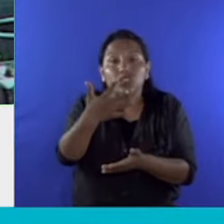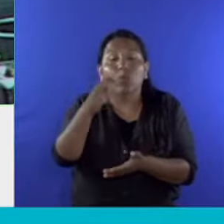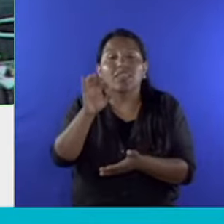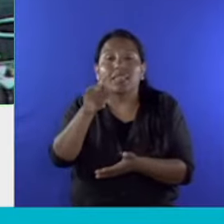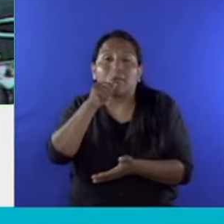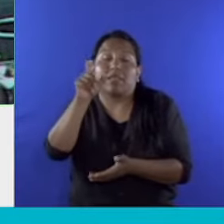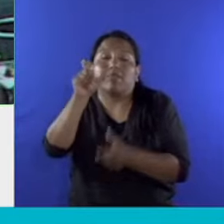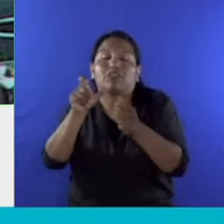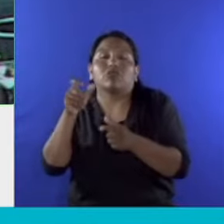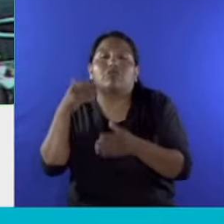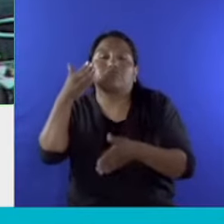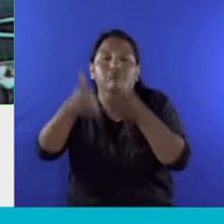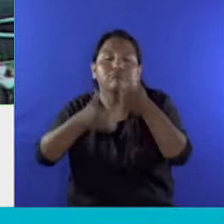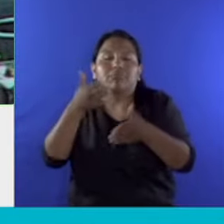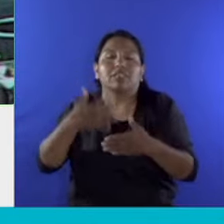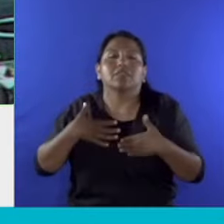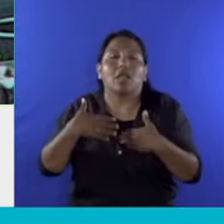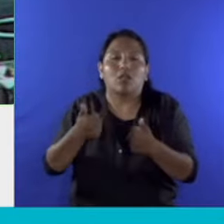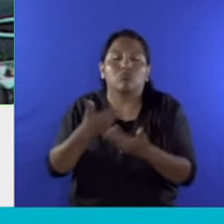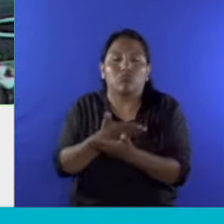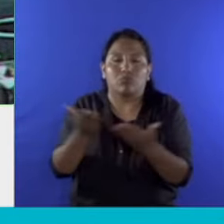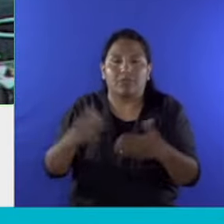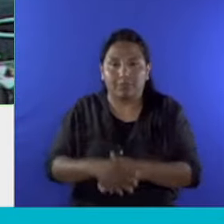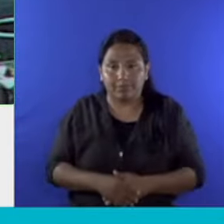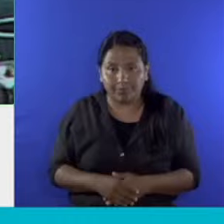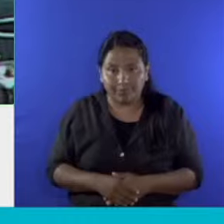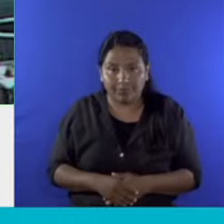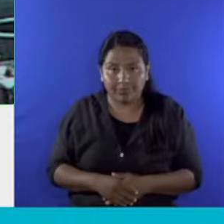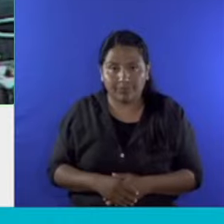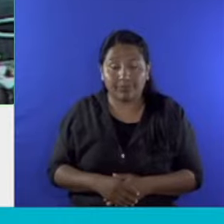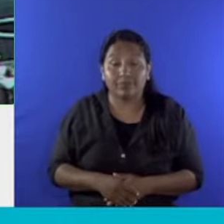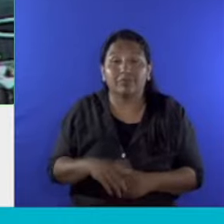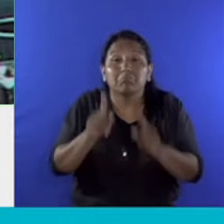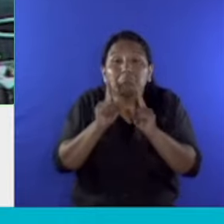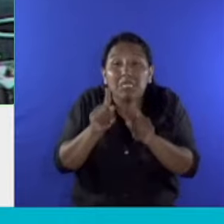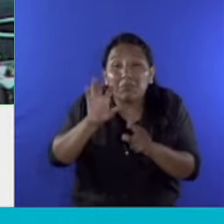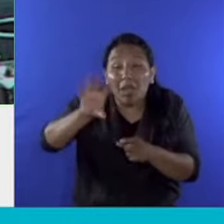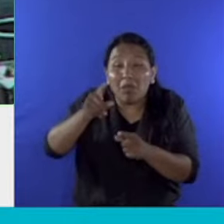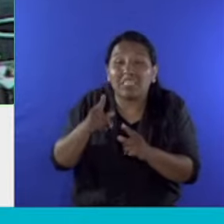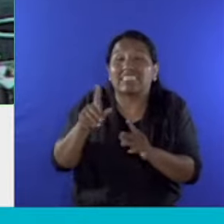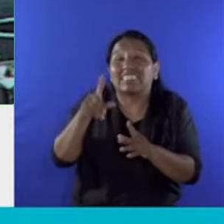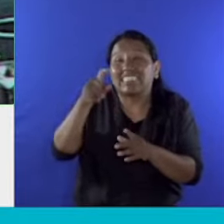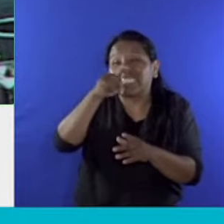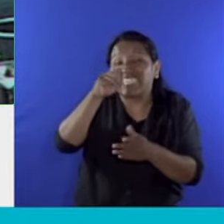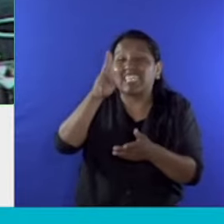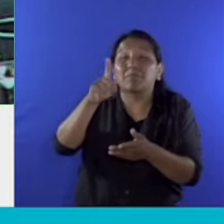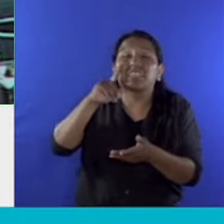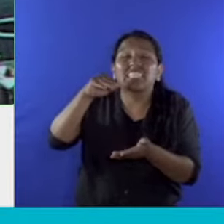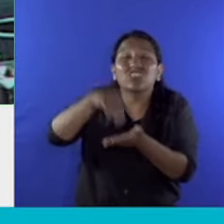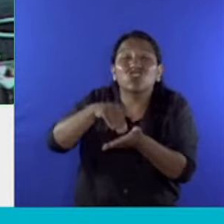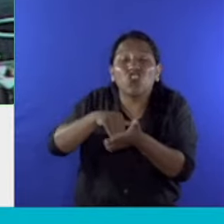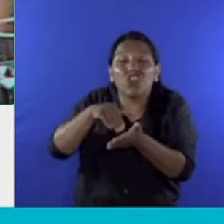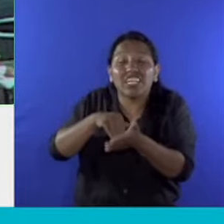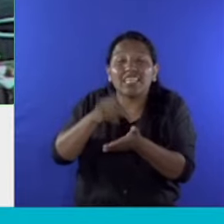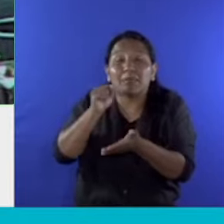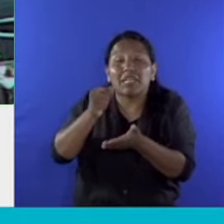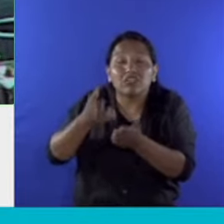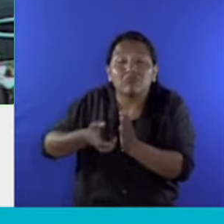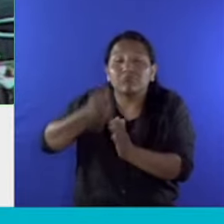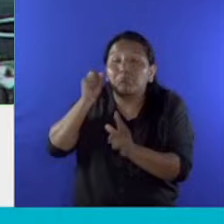6,252,500 personas se atienden en la salud pública, de la misma provincia a la que le sacaron 7,5 billones de